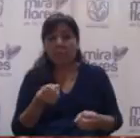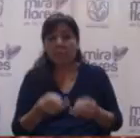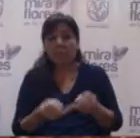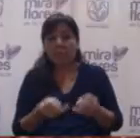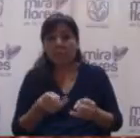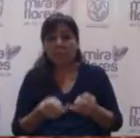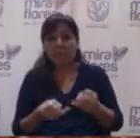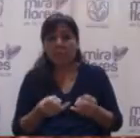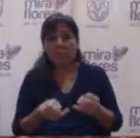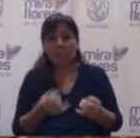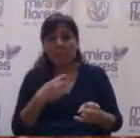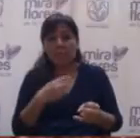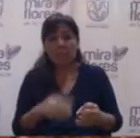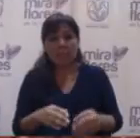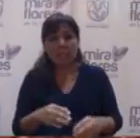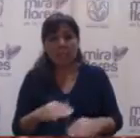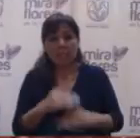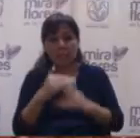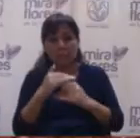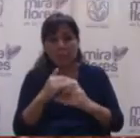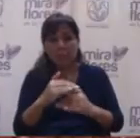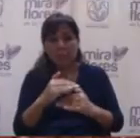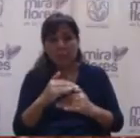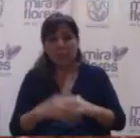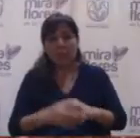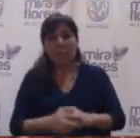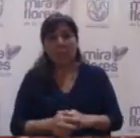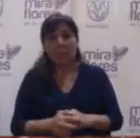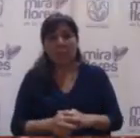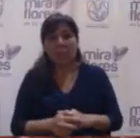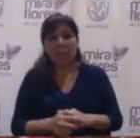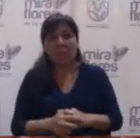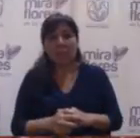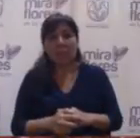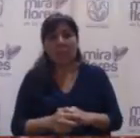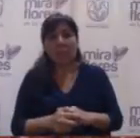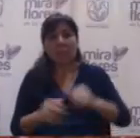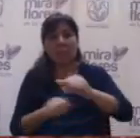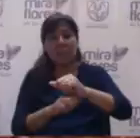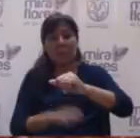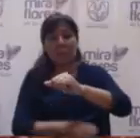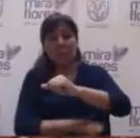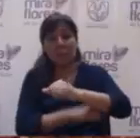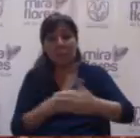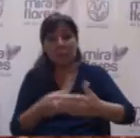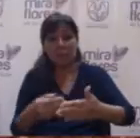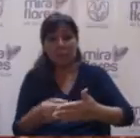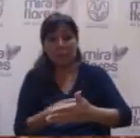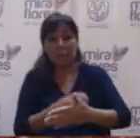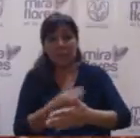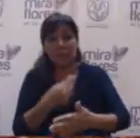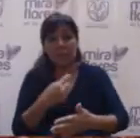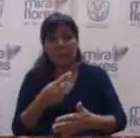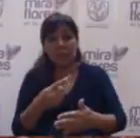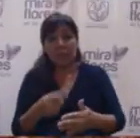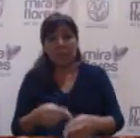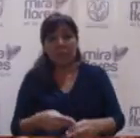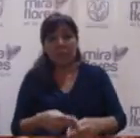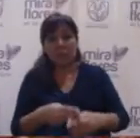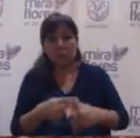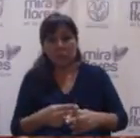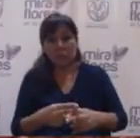punto máximo. El concreto nuevo de origen había superado el estadio que tenía el puente antiguo,